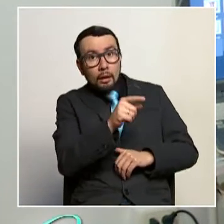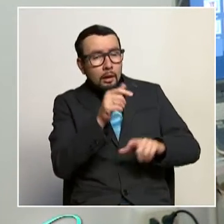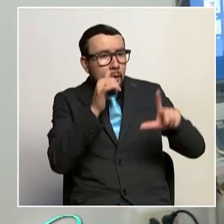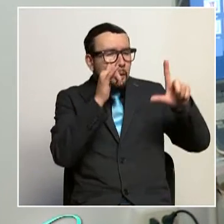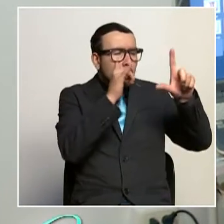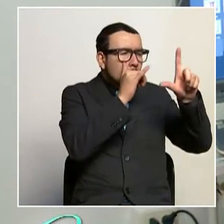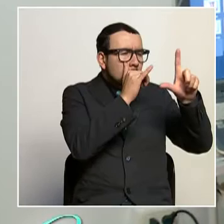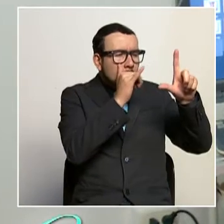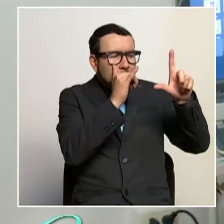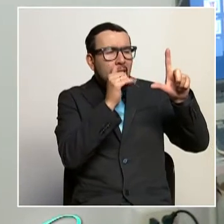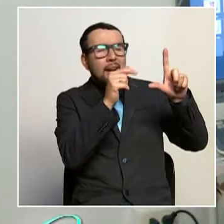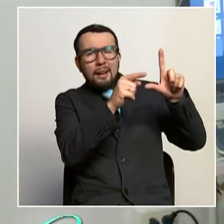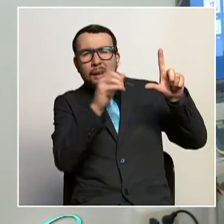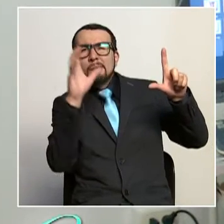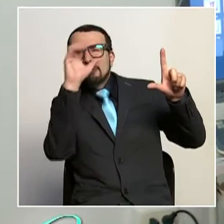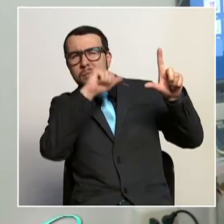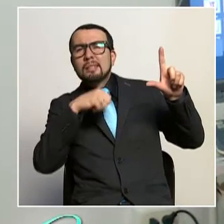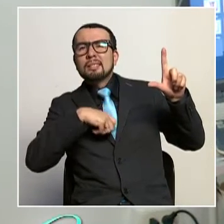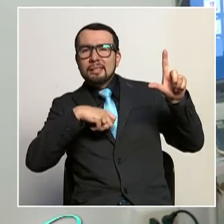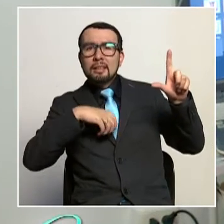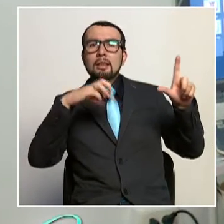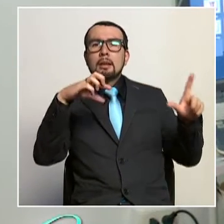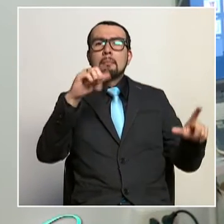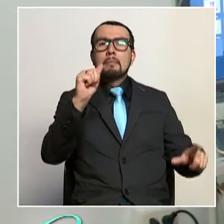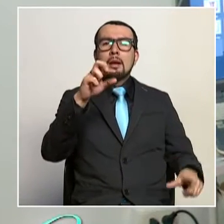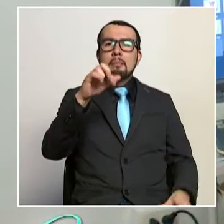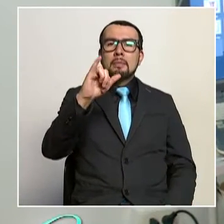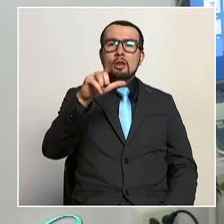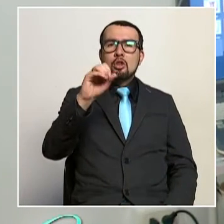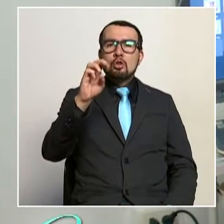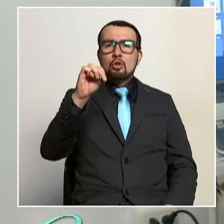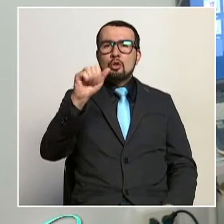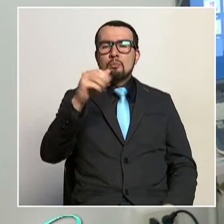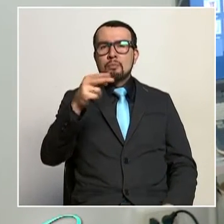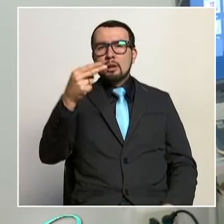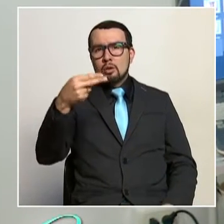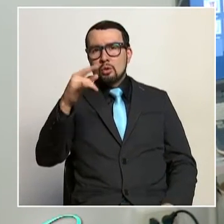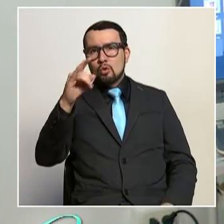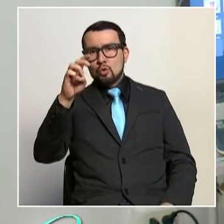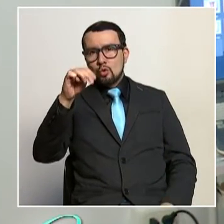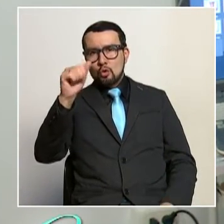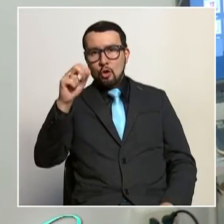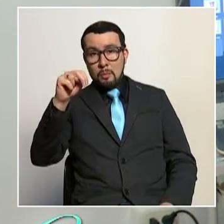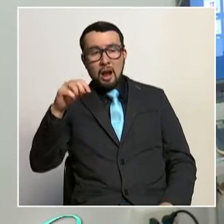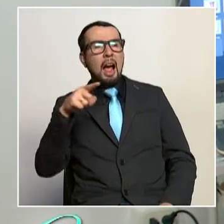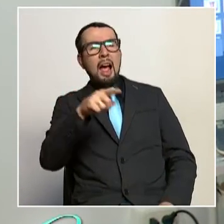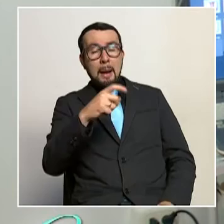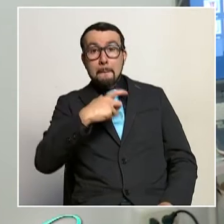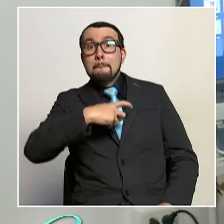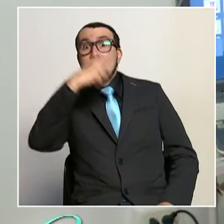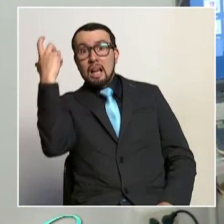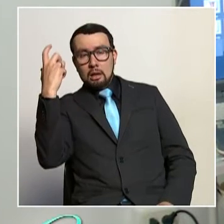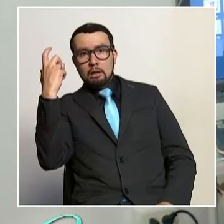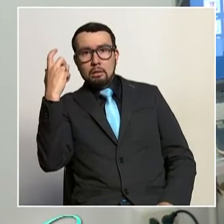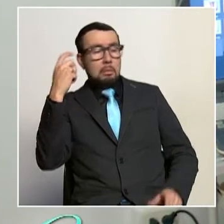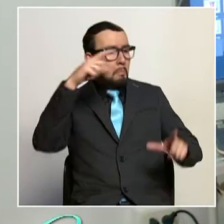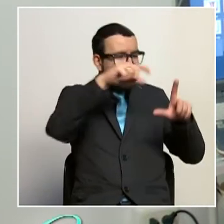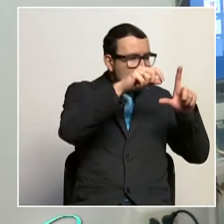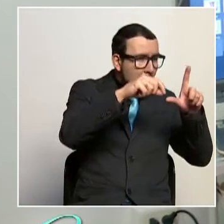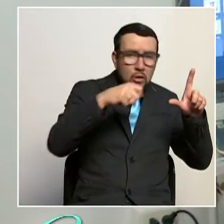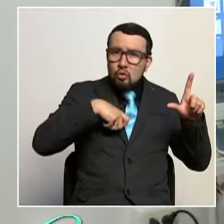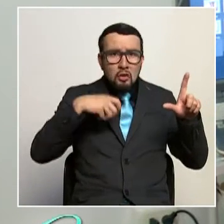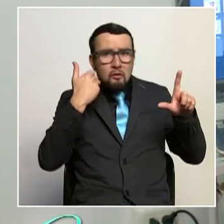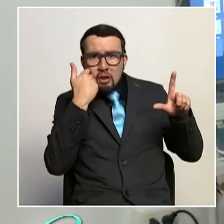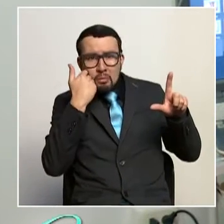por el virus del papiloma humano se ven blancas, se ponen blancas. De otro modo se van a ver rosadas iguales, ¿sí? Porque hay un